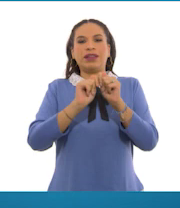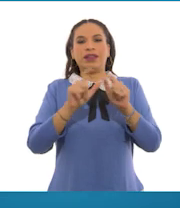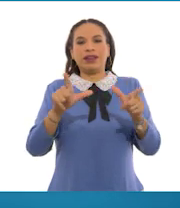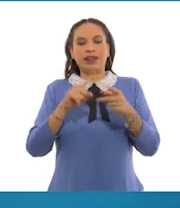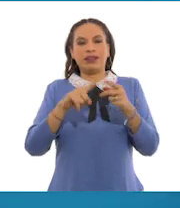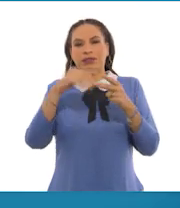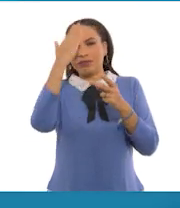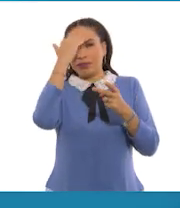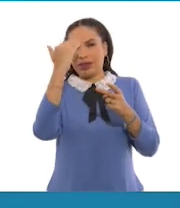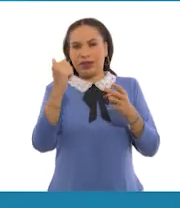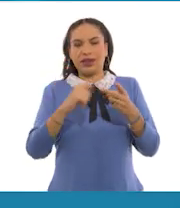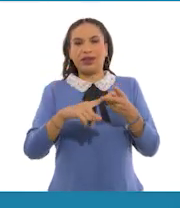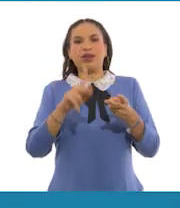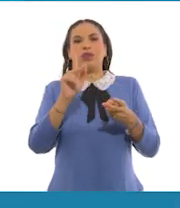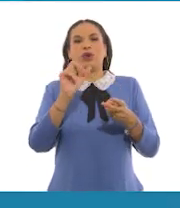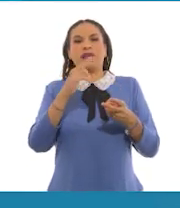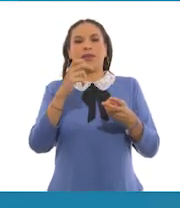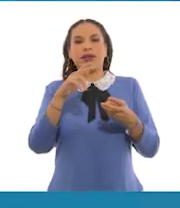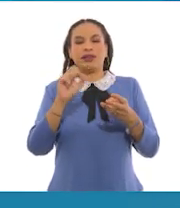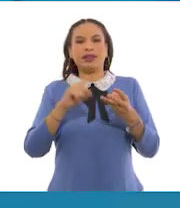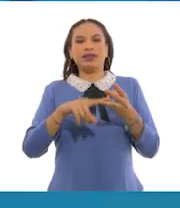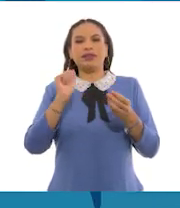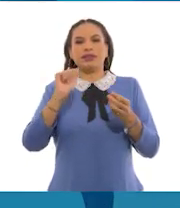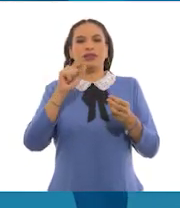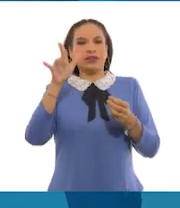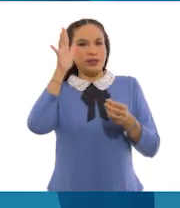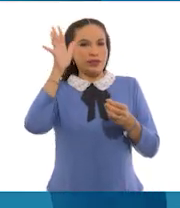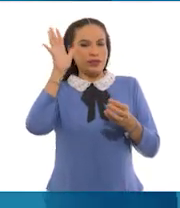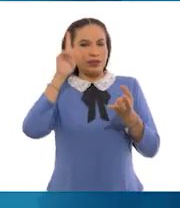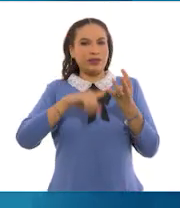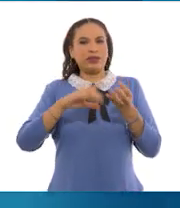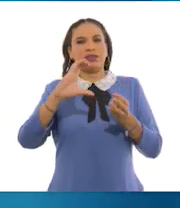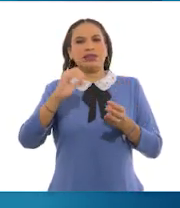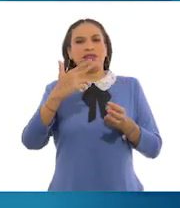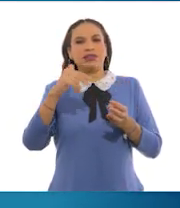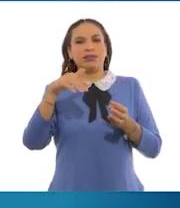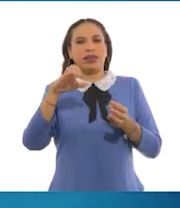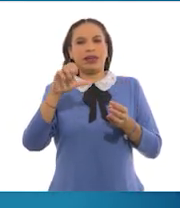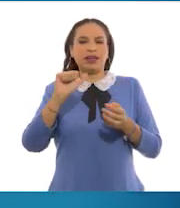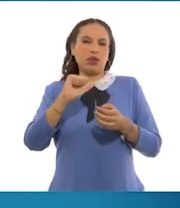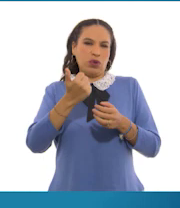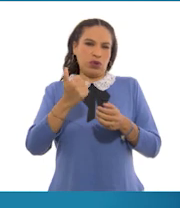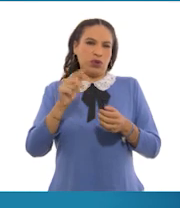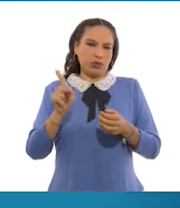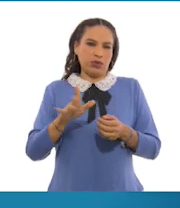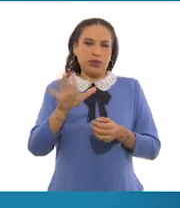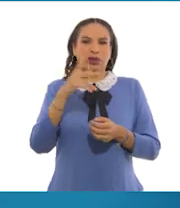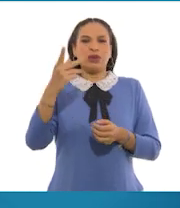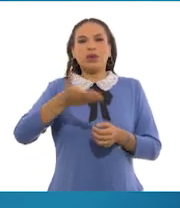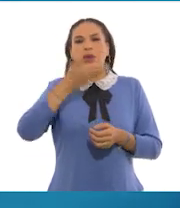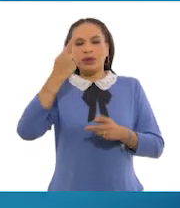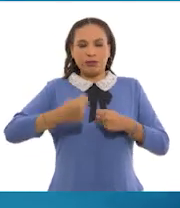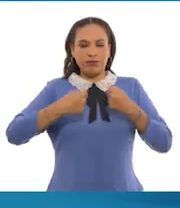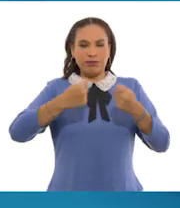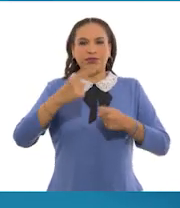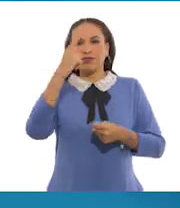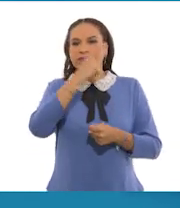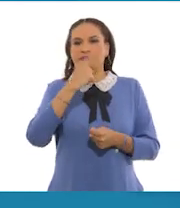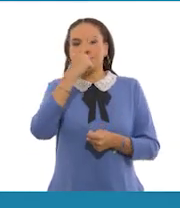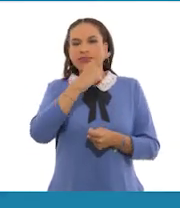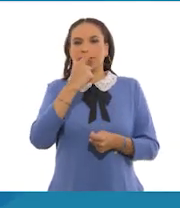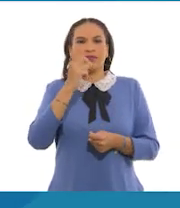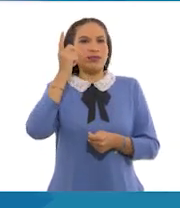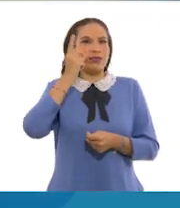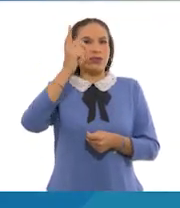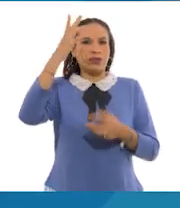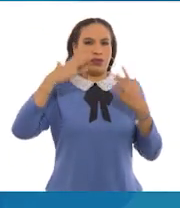los mayas, los purépechas, los mexicas y los chichimecas, entre otros, que tenían tradiciones, lenguas,